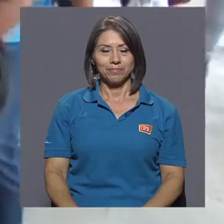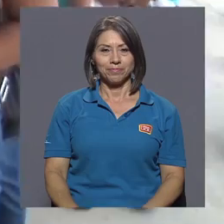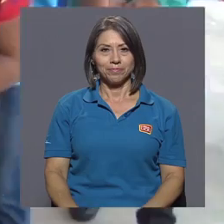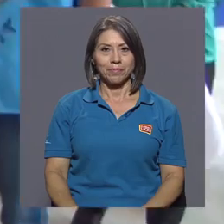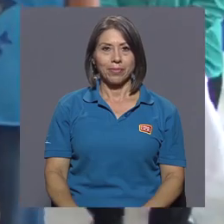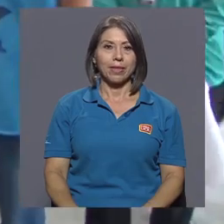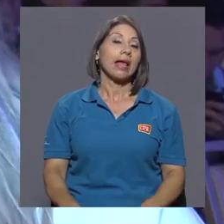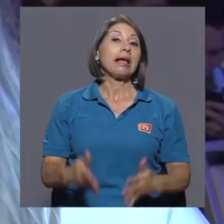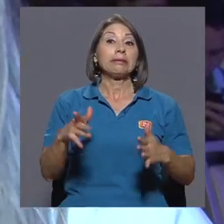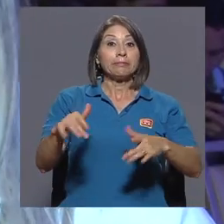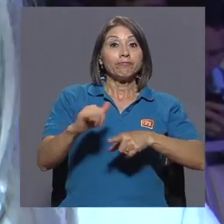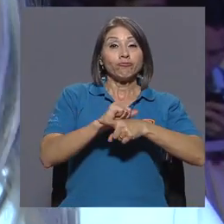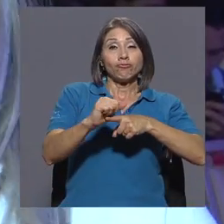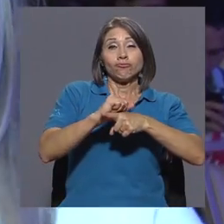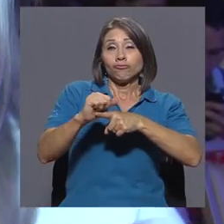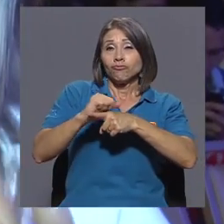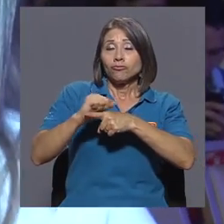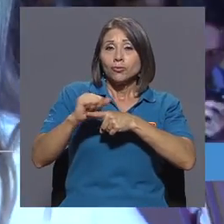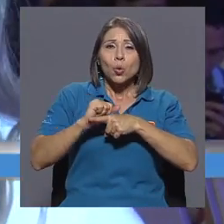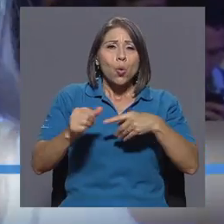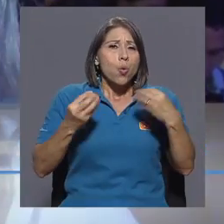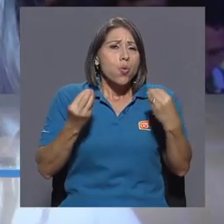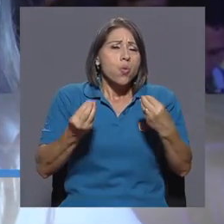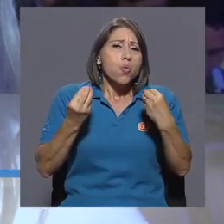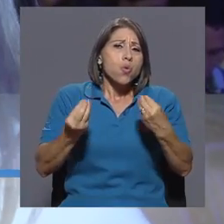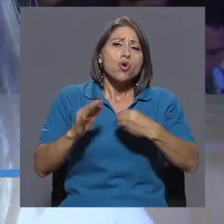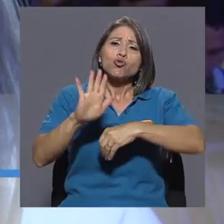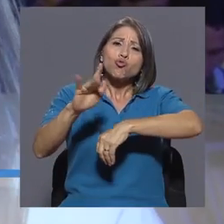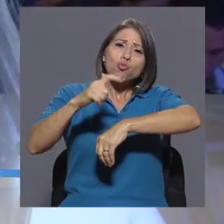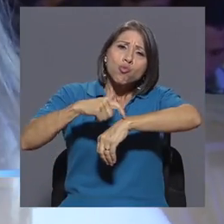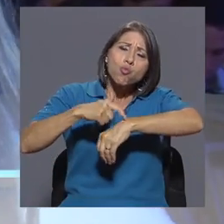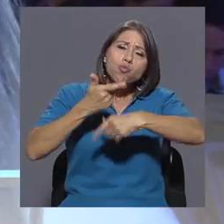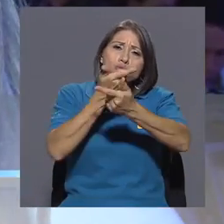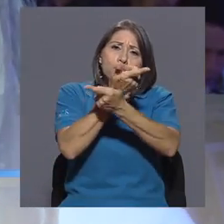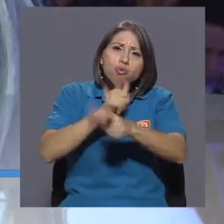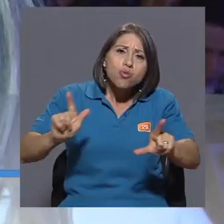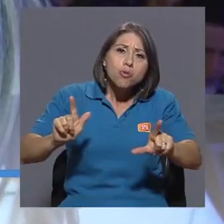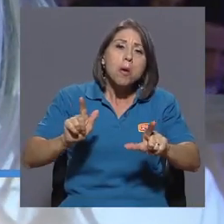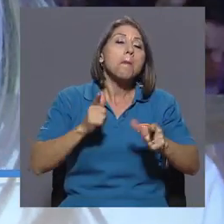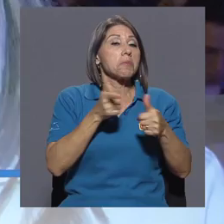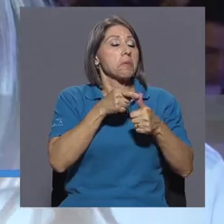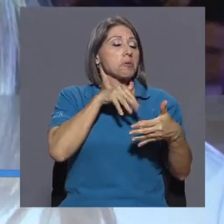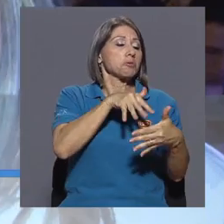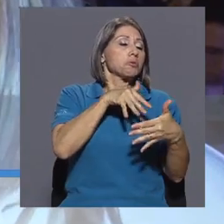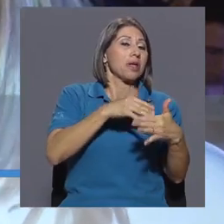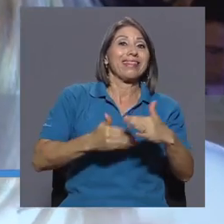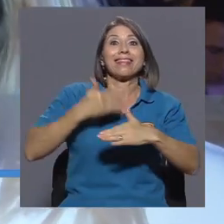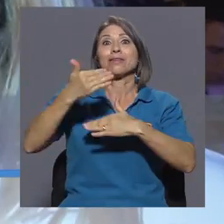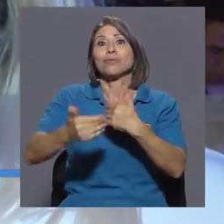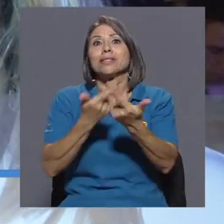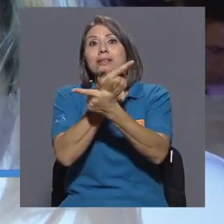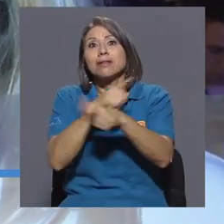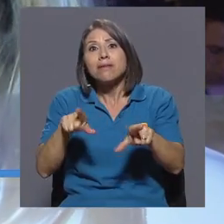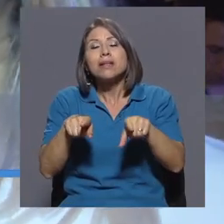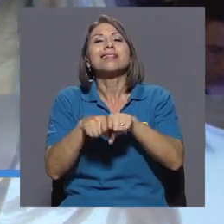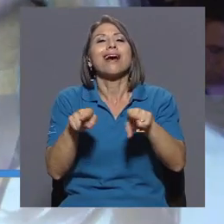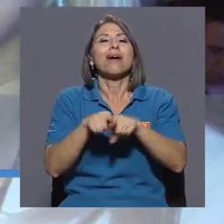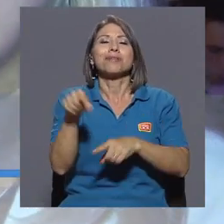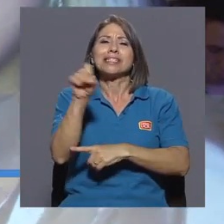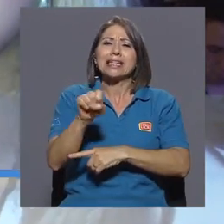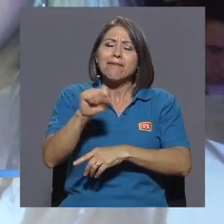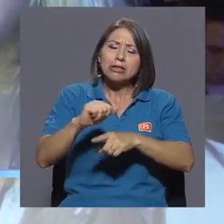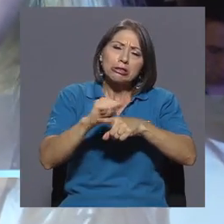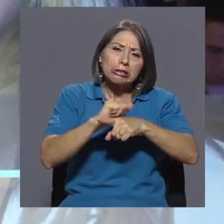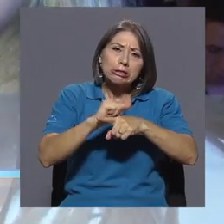Están ensayando mucho en sus horas libres, después de clase, es más, hasta los sábados ellos van a ensayar,